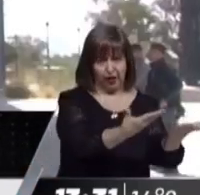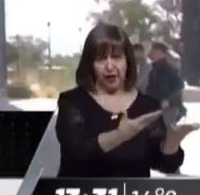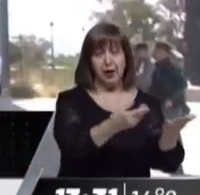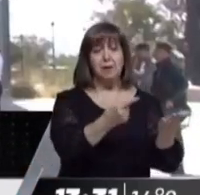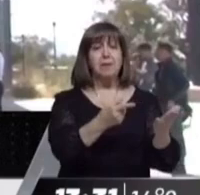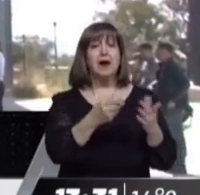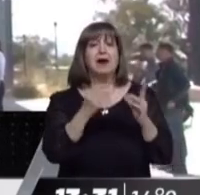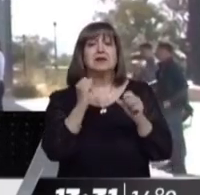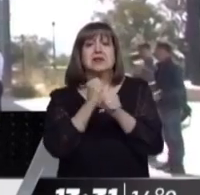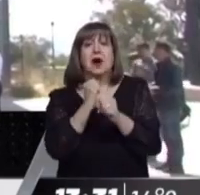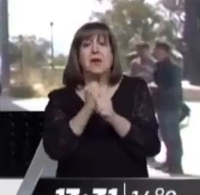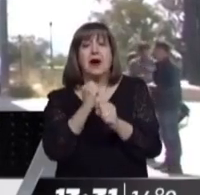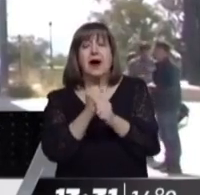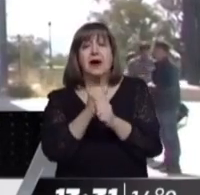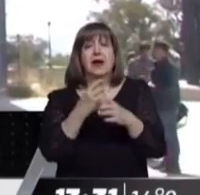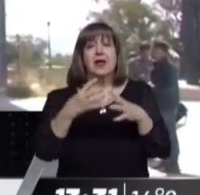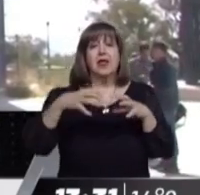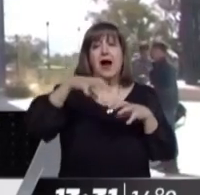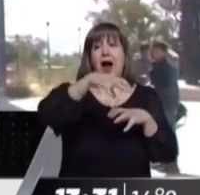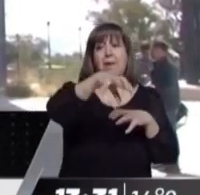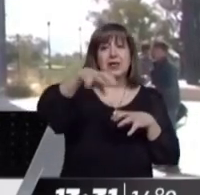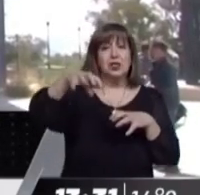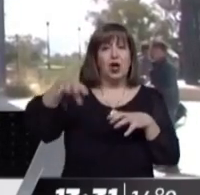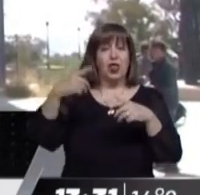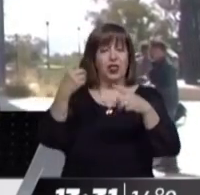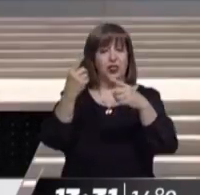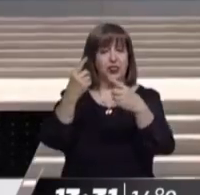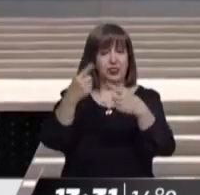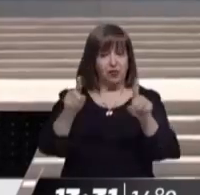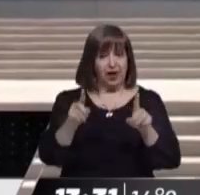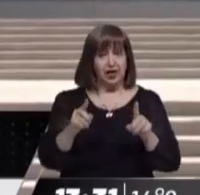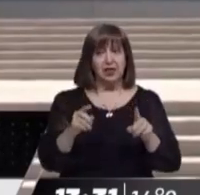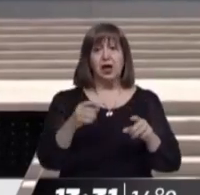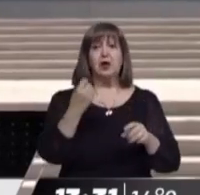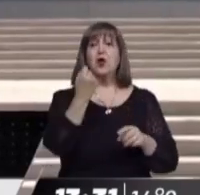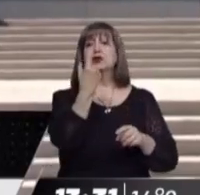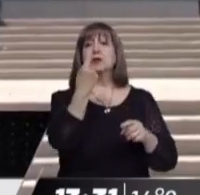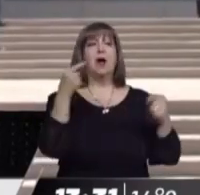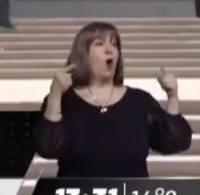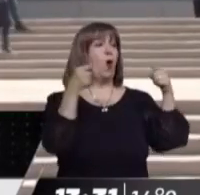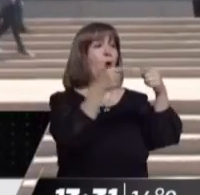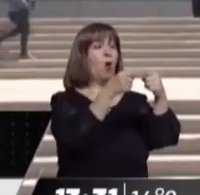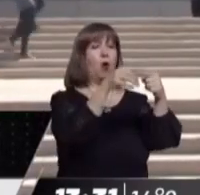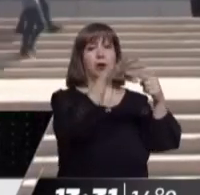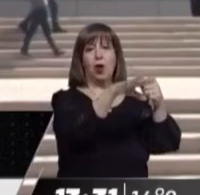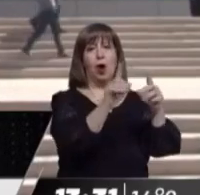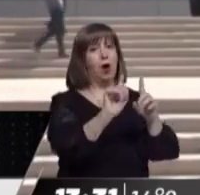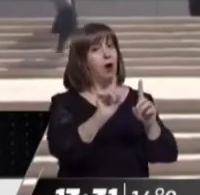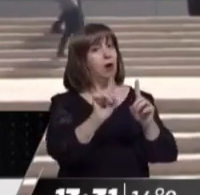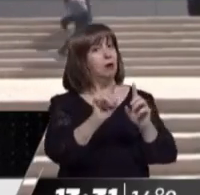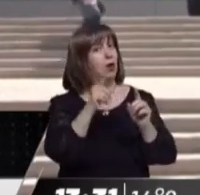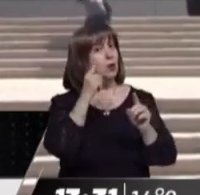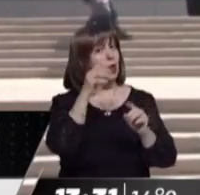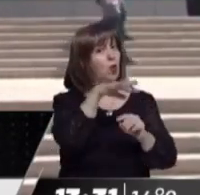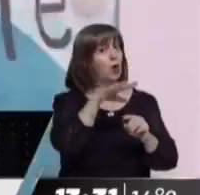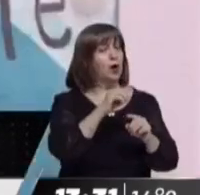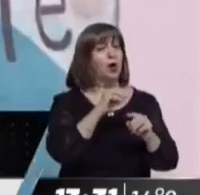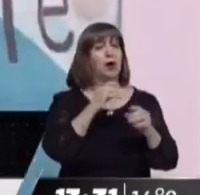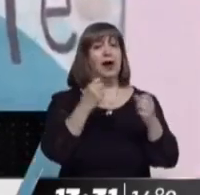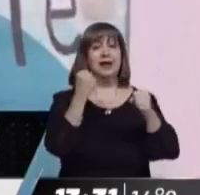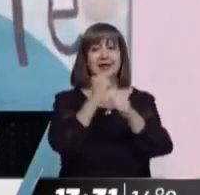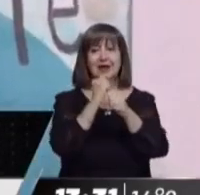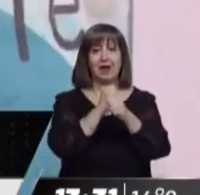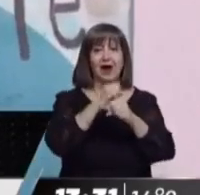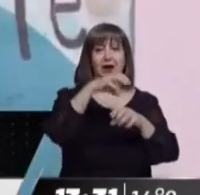de trabajar en distintos ámbitos las soluciones no están en una sola cuestión en una sola causa ni en un solo lugar hay que